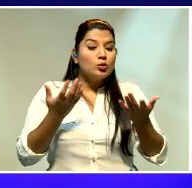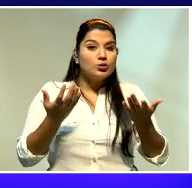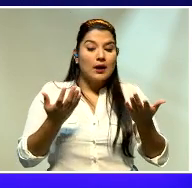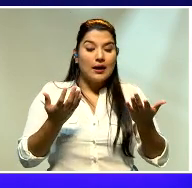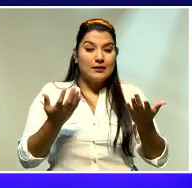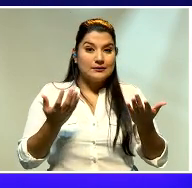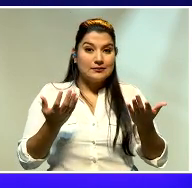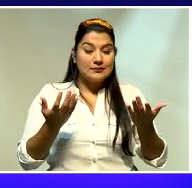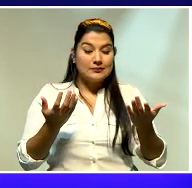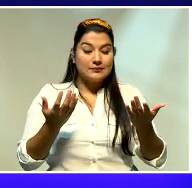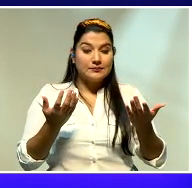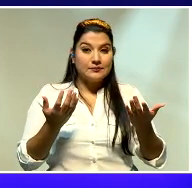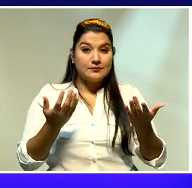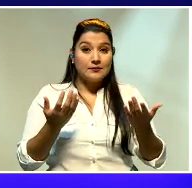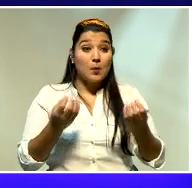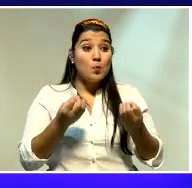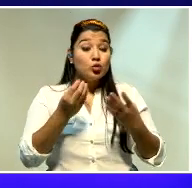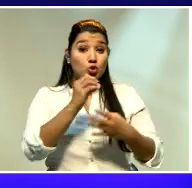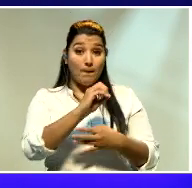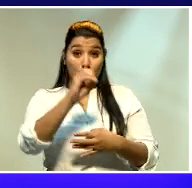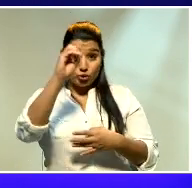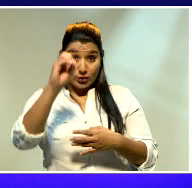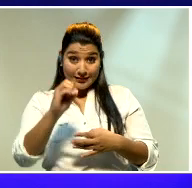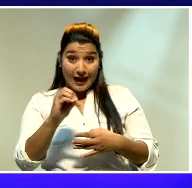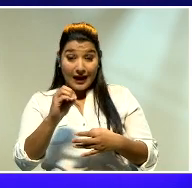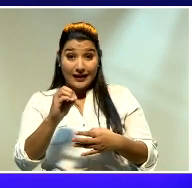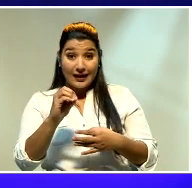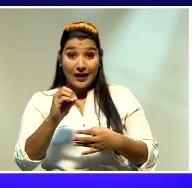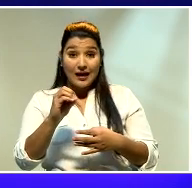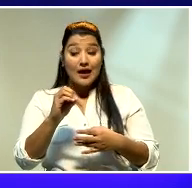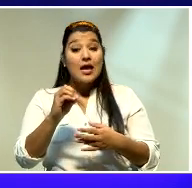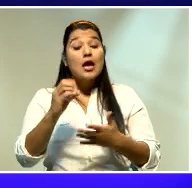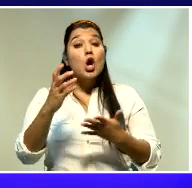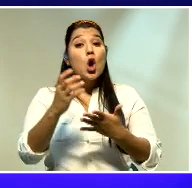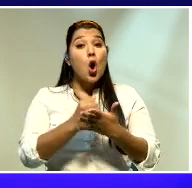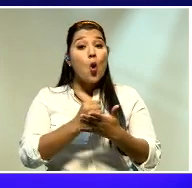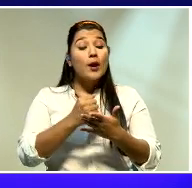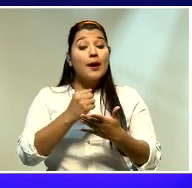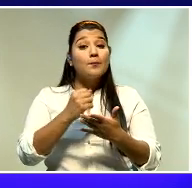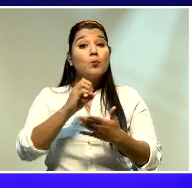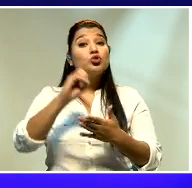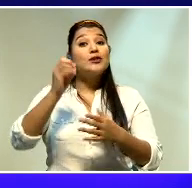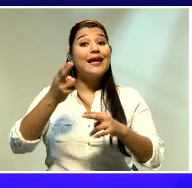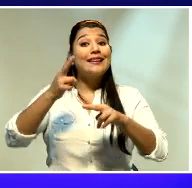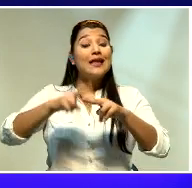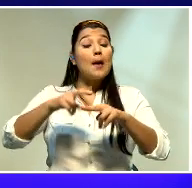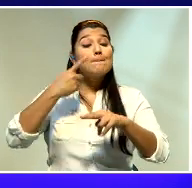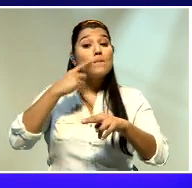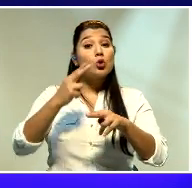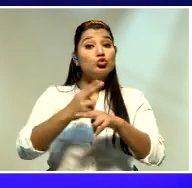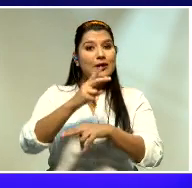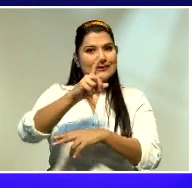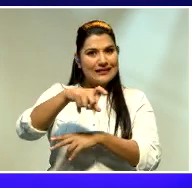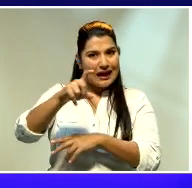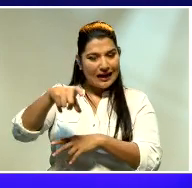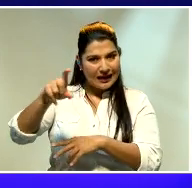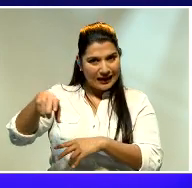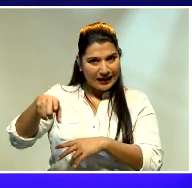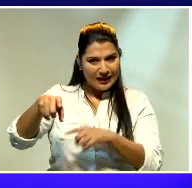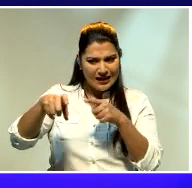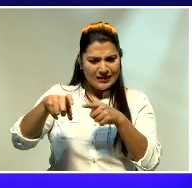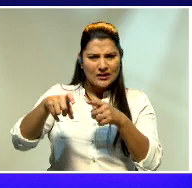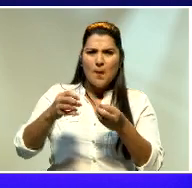Muchas de estas, las tasas que cobran por estas deudas, el sistema bancario y las tarjetas de crédito